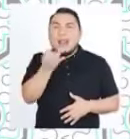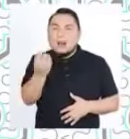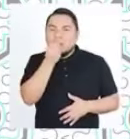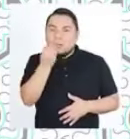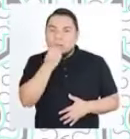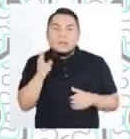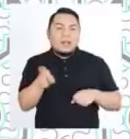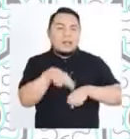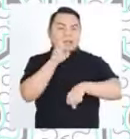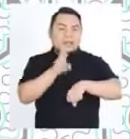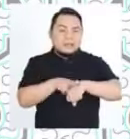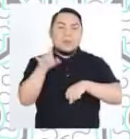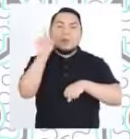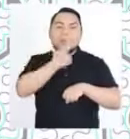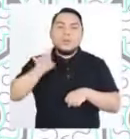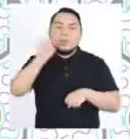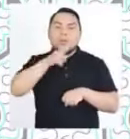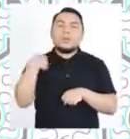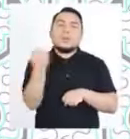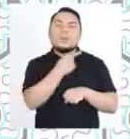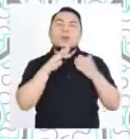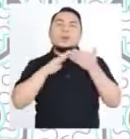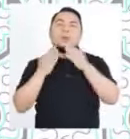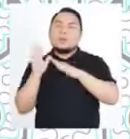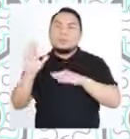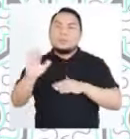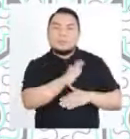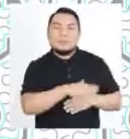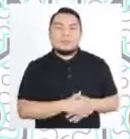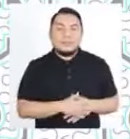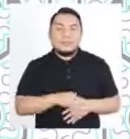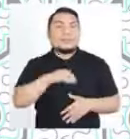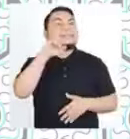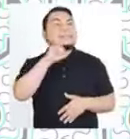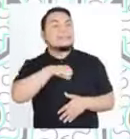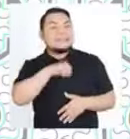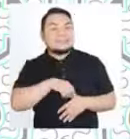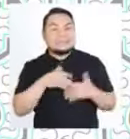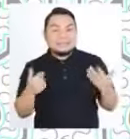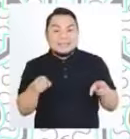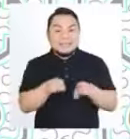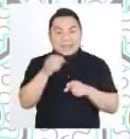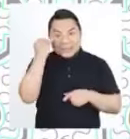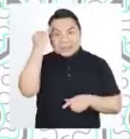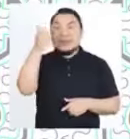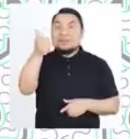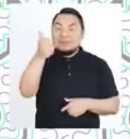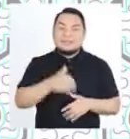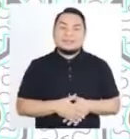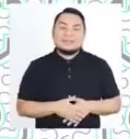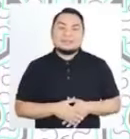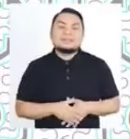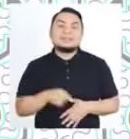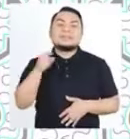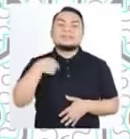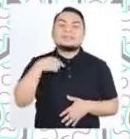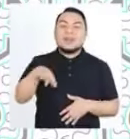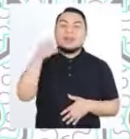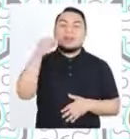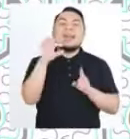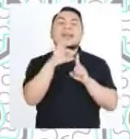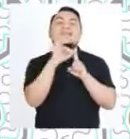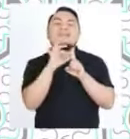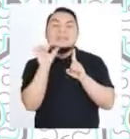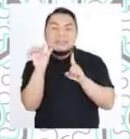elegir algún alimento natural que usamos en nuestras comunidades. ¡Sí! ¡Buena idea! Laura,